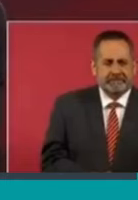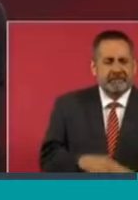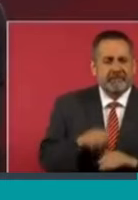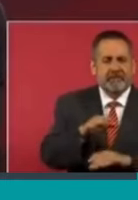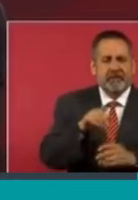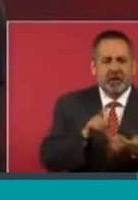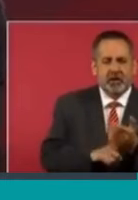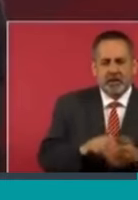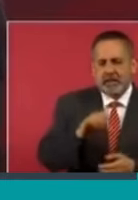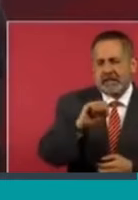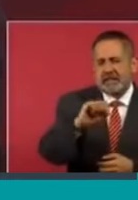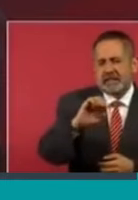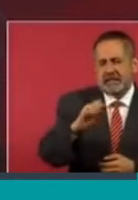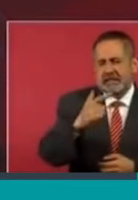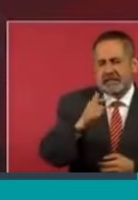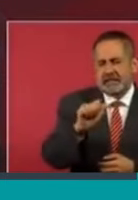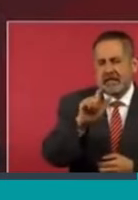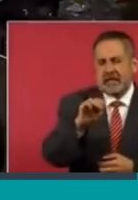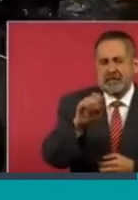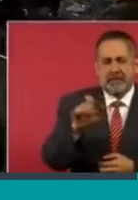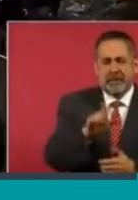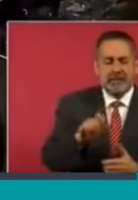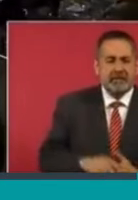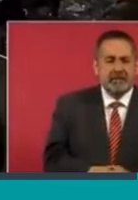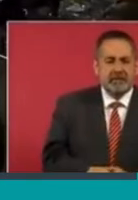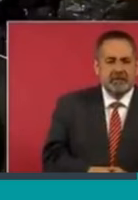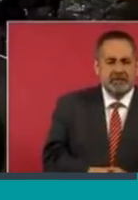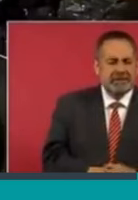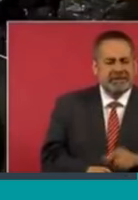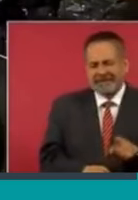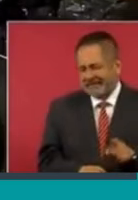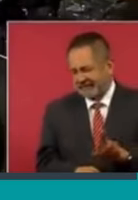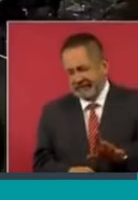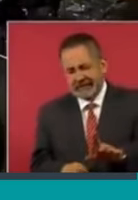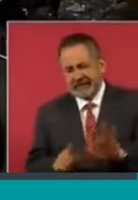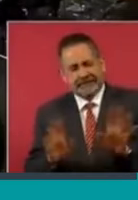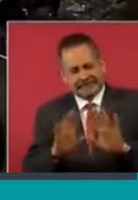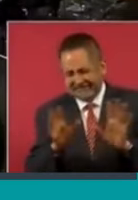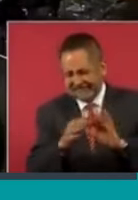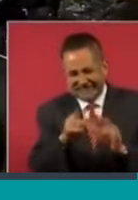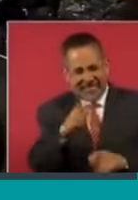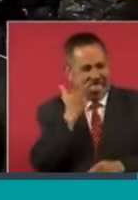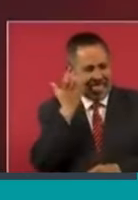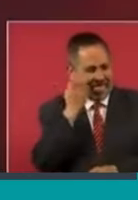sobre Segalmex. No, son de los temas que están pendientes.